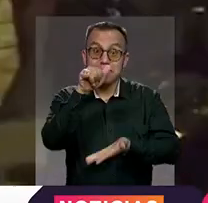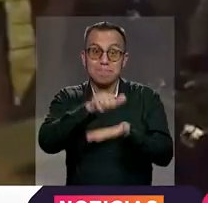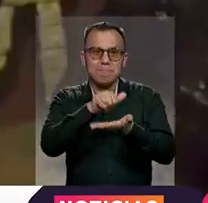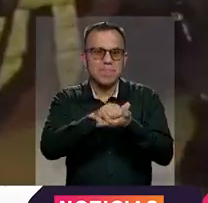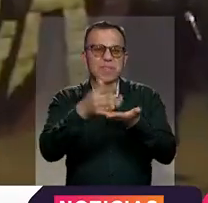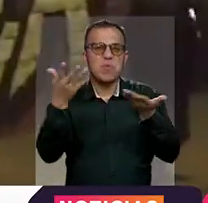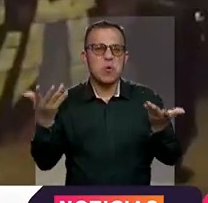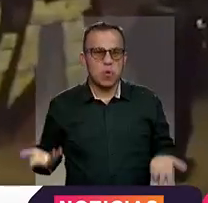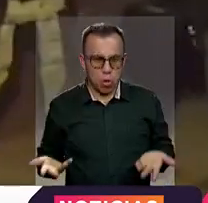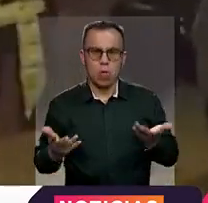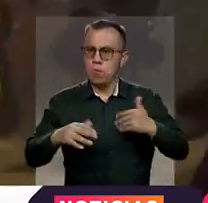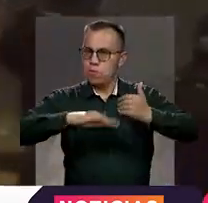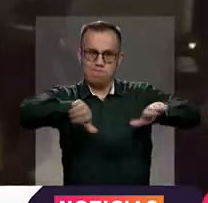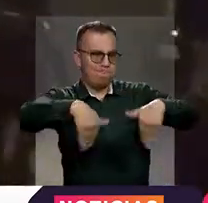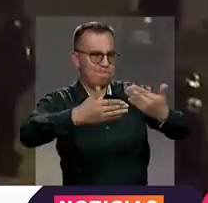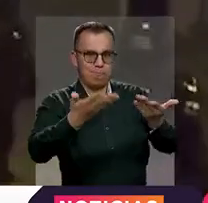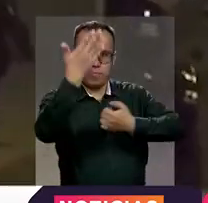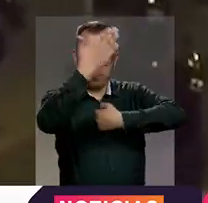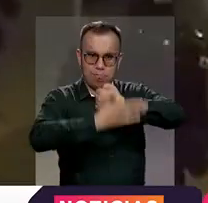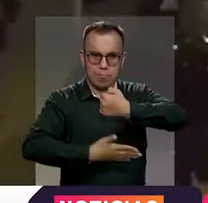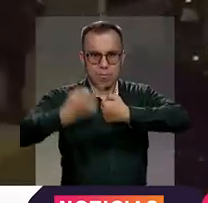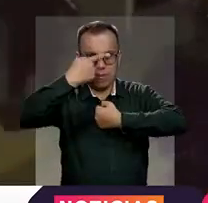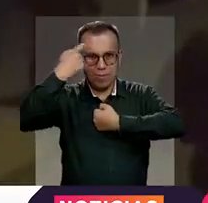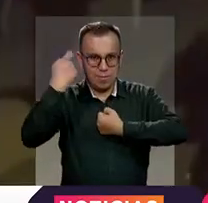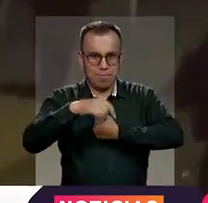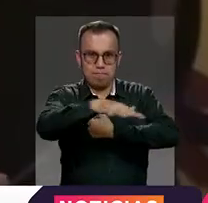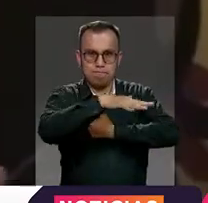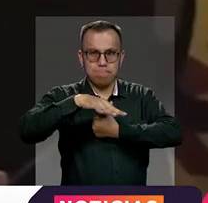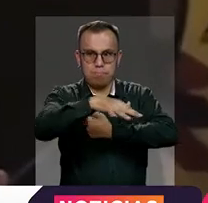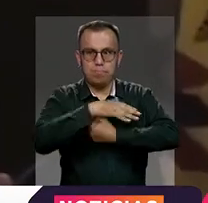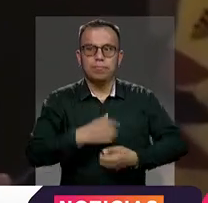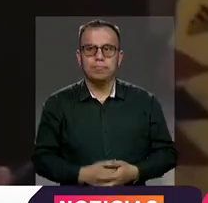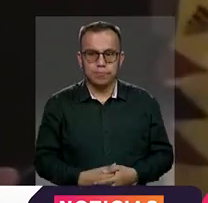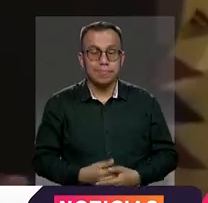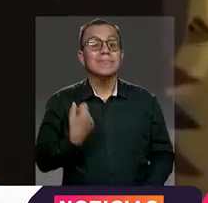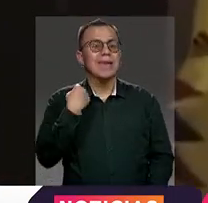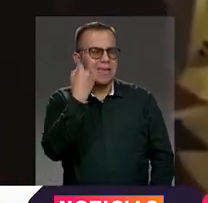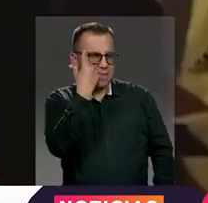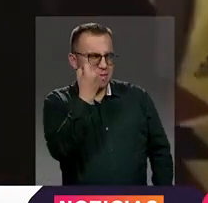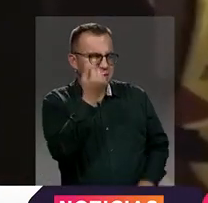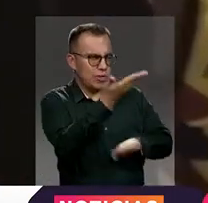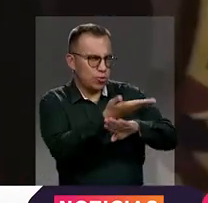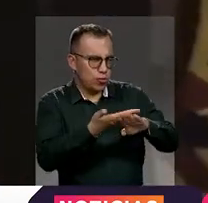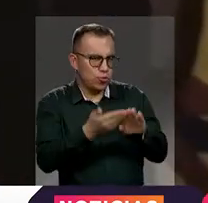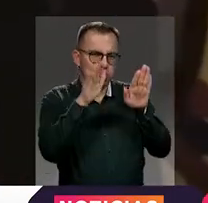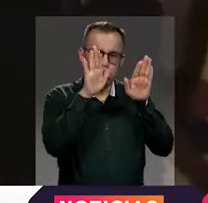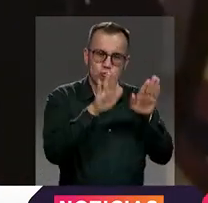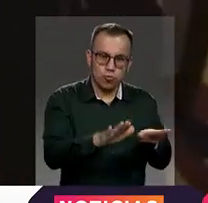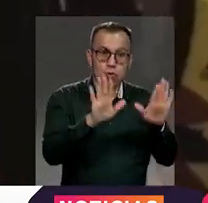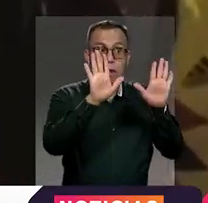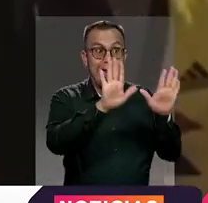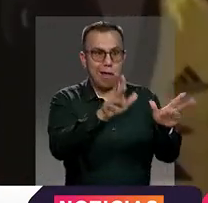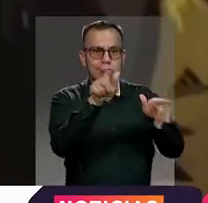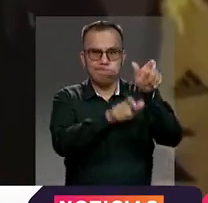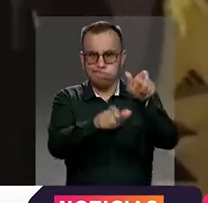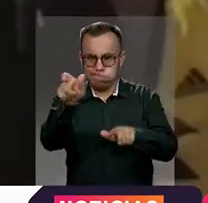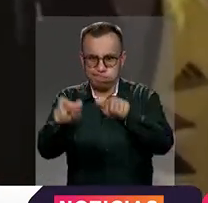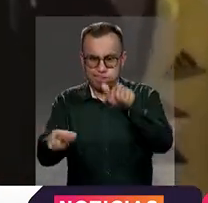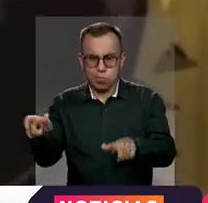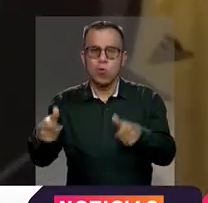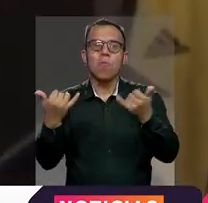era retirar la presencia del ESMAD en la zona. Entendiendo la solicitud que hacen varios de los chicos que están